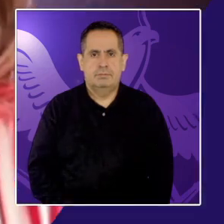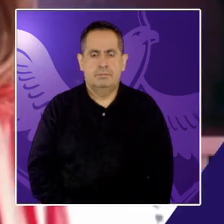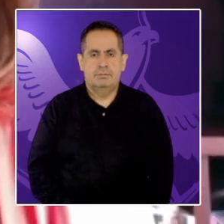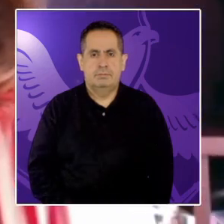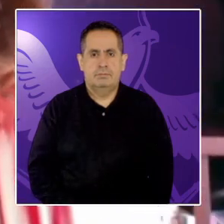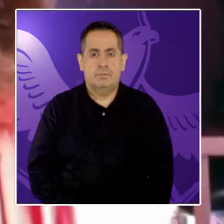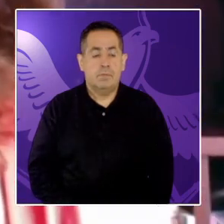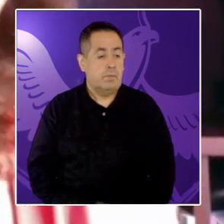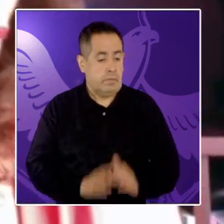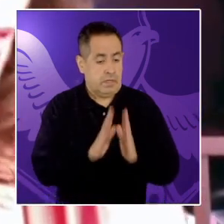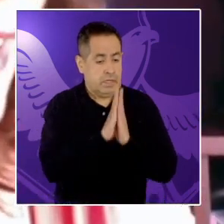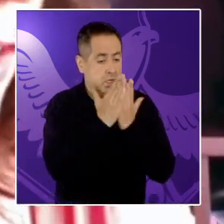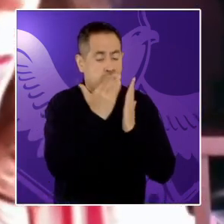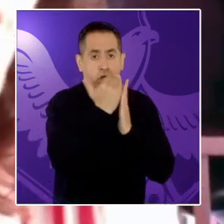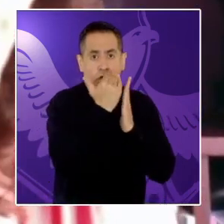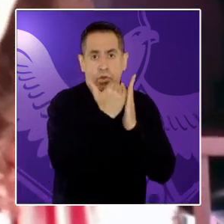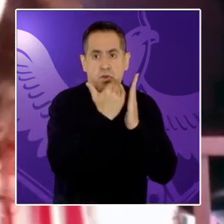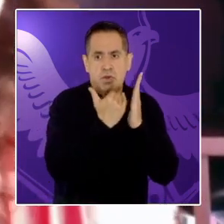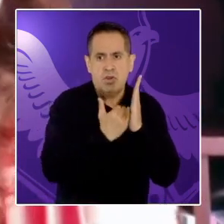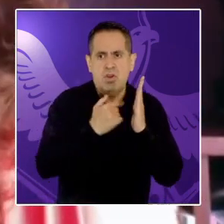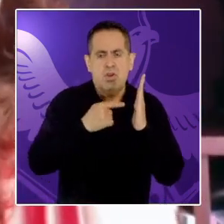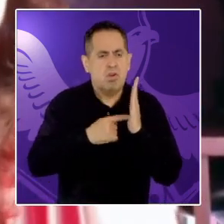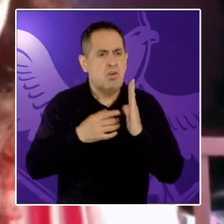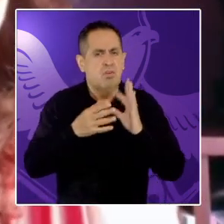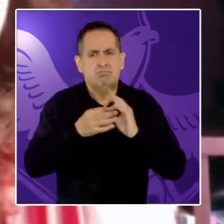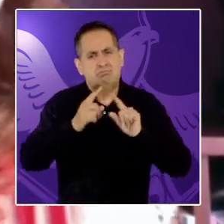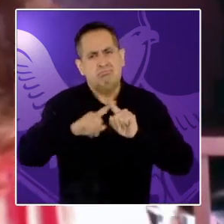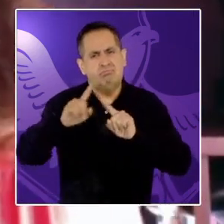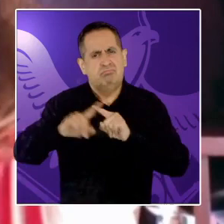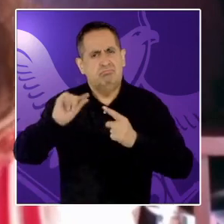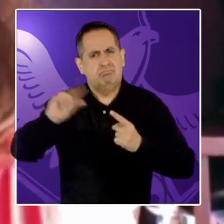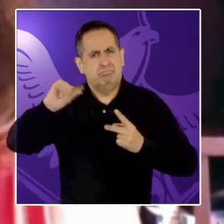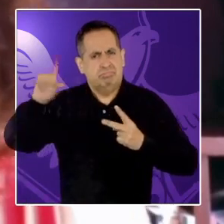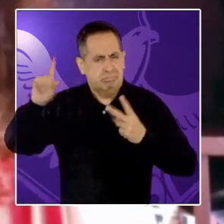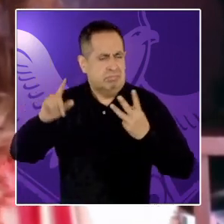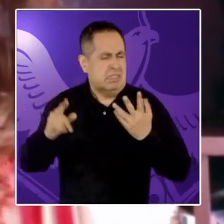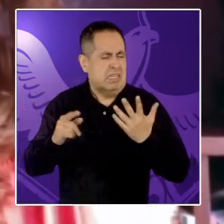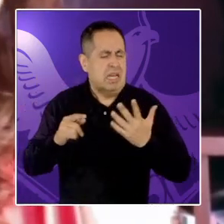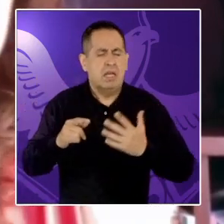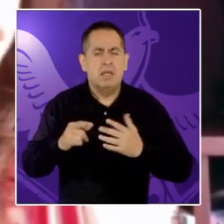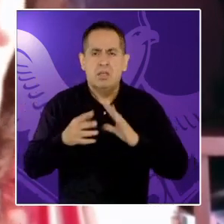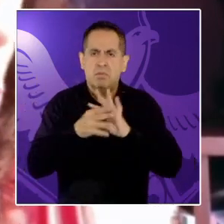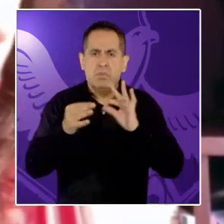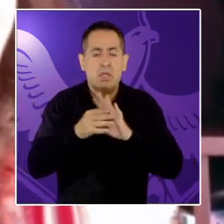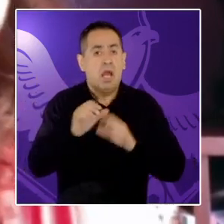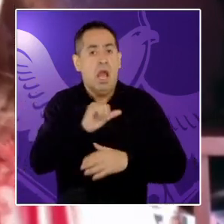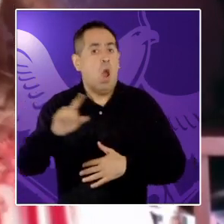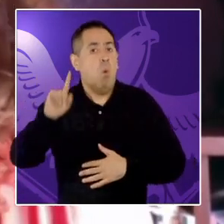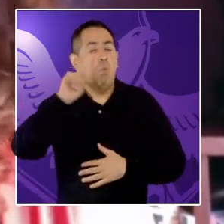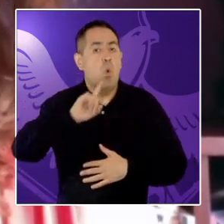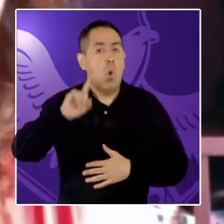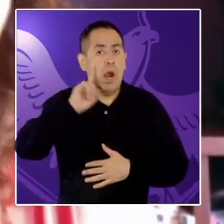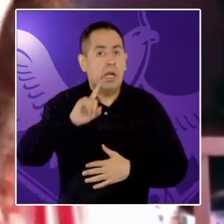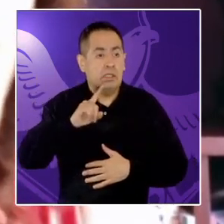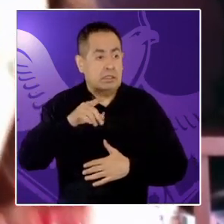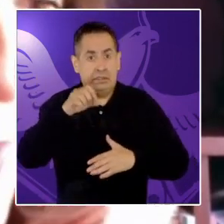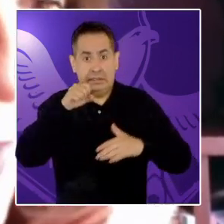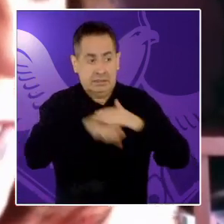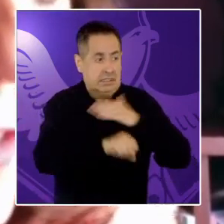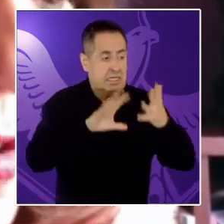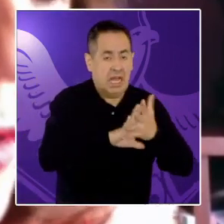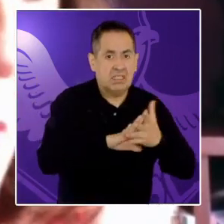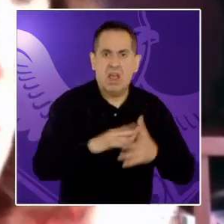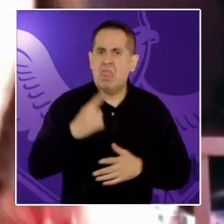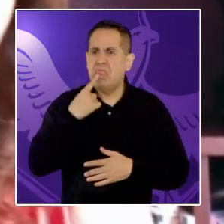La literatura existente, Corina Giacomello, Elena Azaola y Almeida, denotan que las mujeres que ingresan al penal acusadas